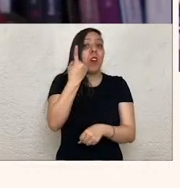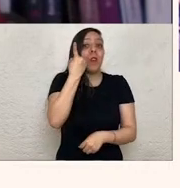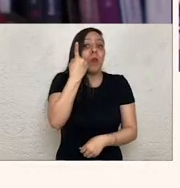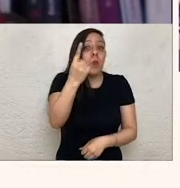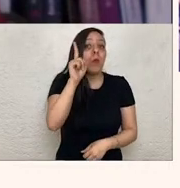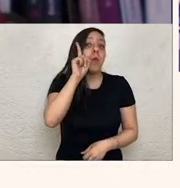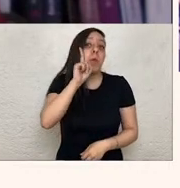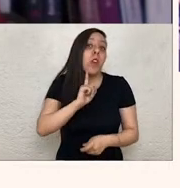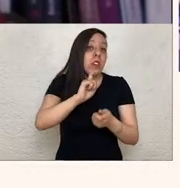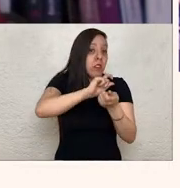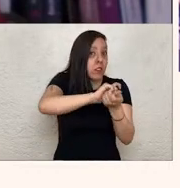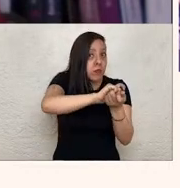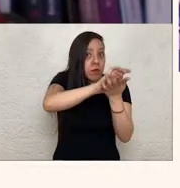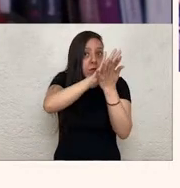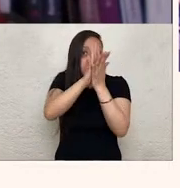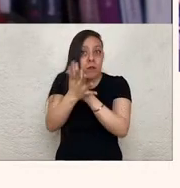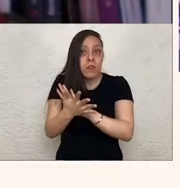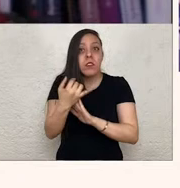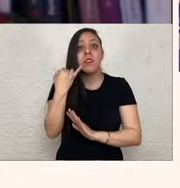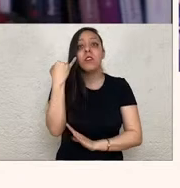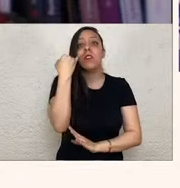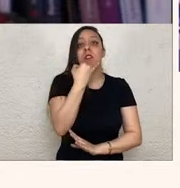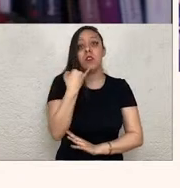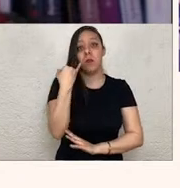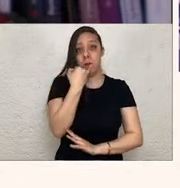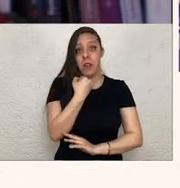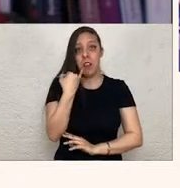mujer que se convierte en la lengua